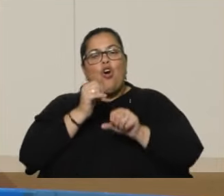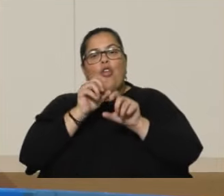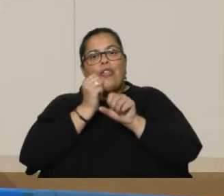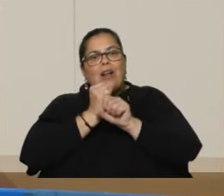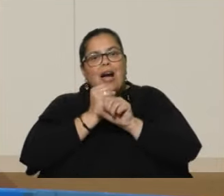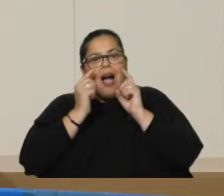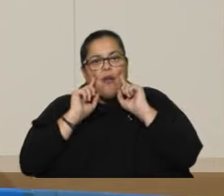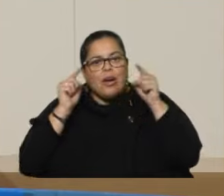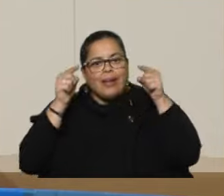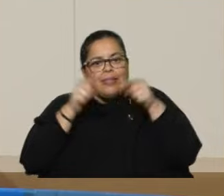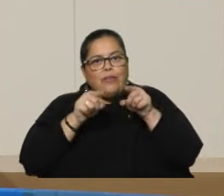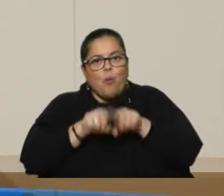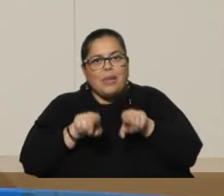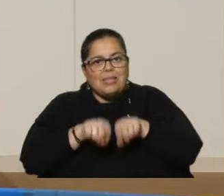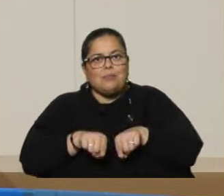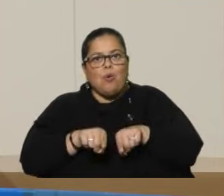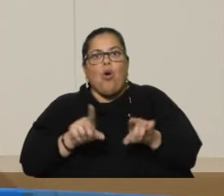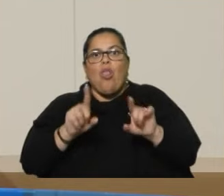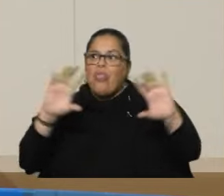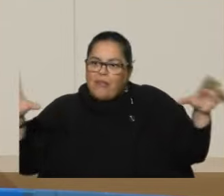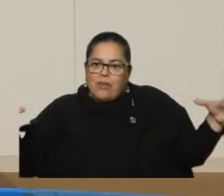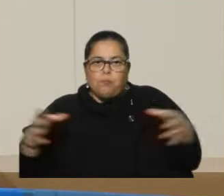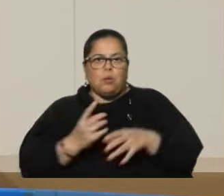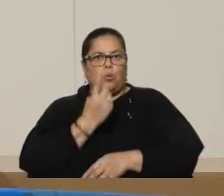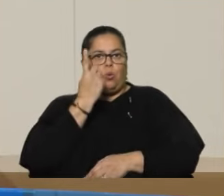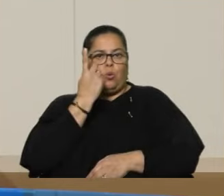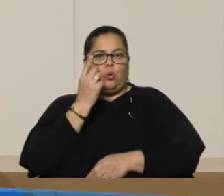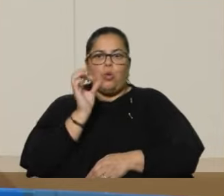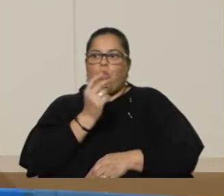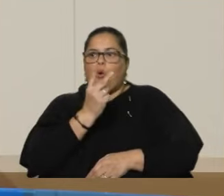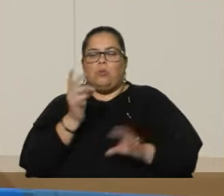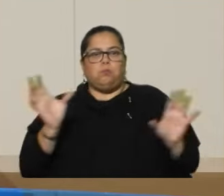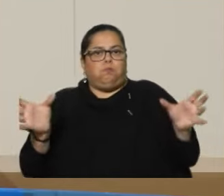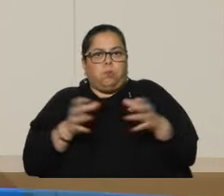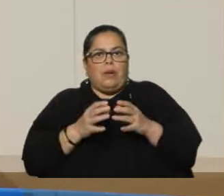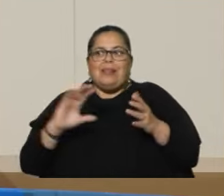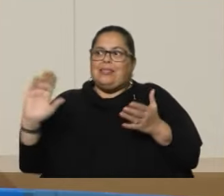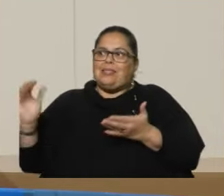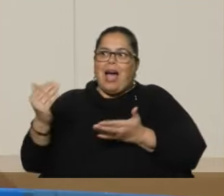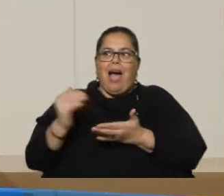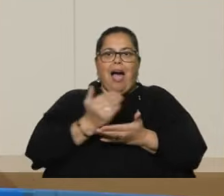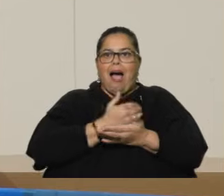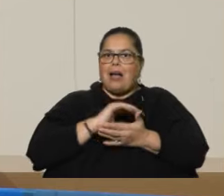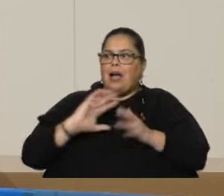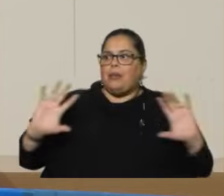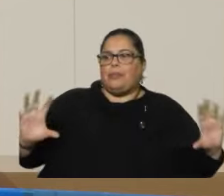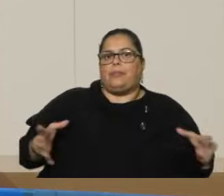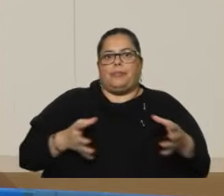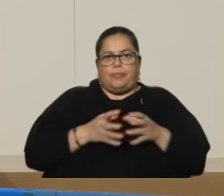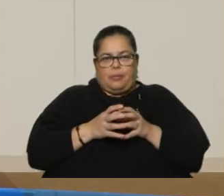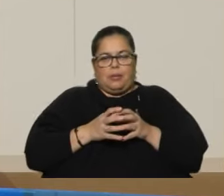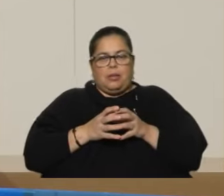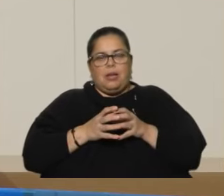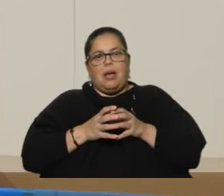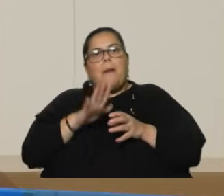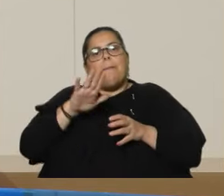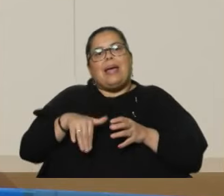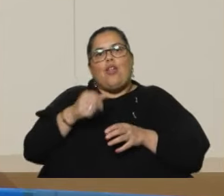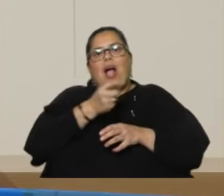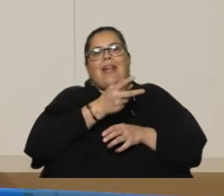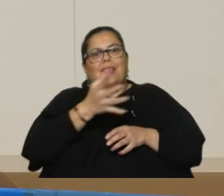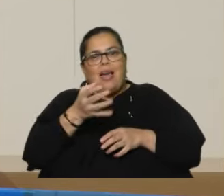más impacto, para ser más eficaz, más eficiente y para generar ahorros, tenemos que, en algunos casos, fusionar agencias en ese sentido.